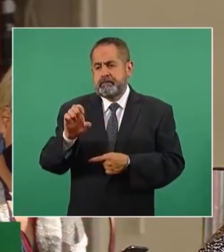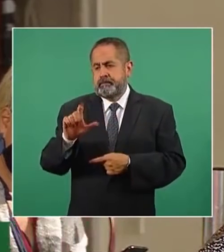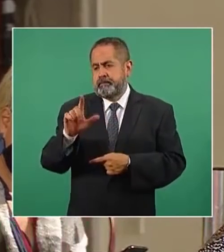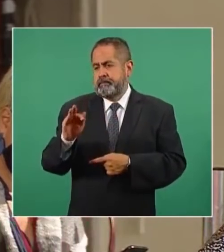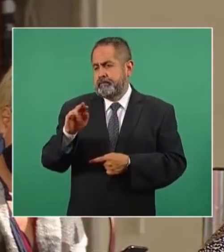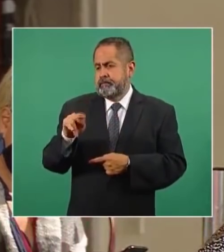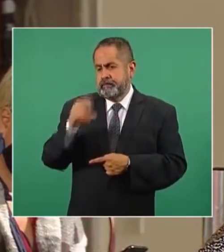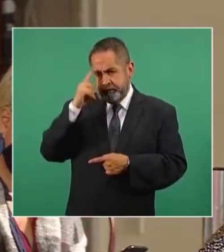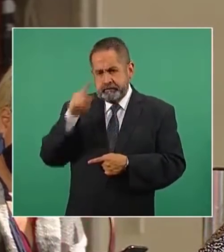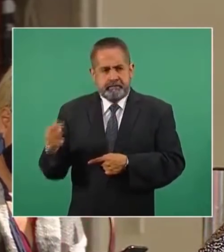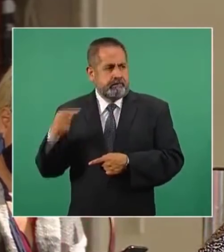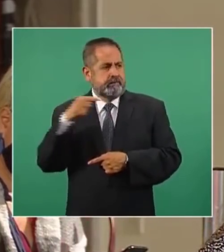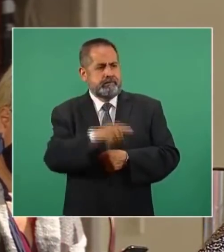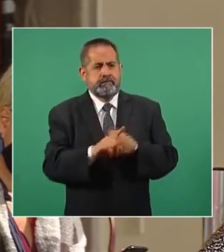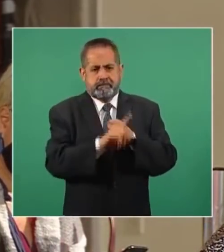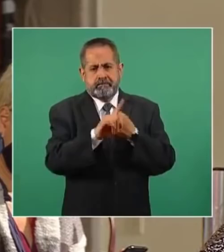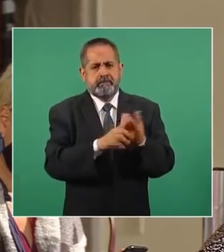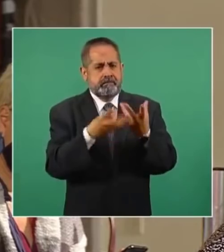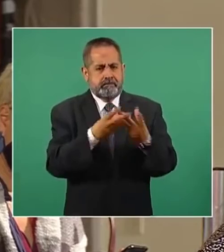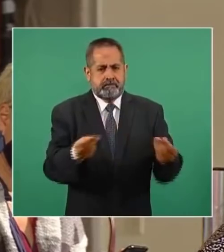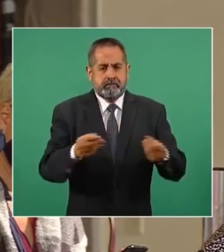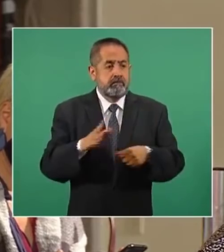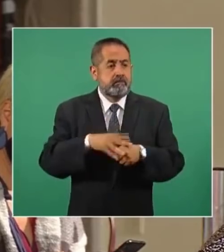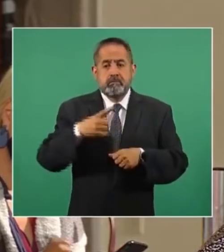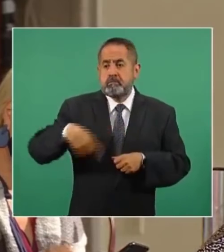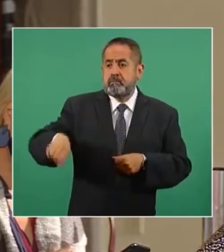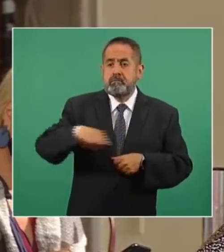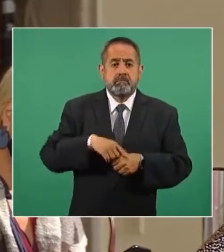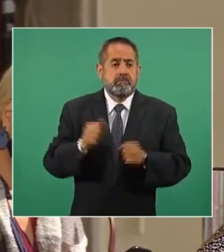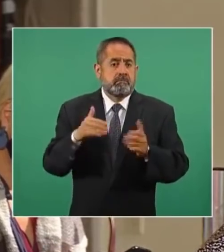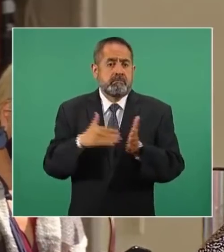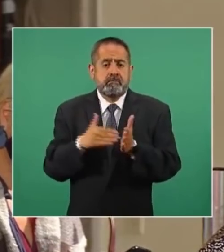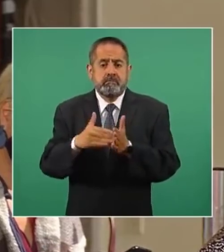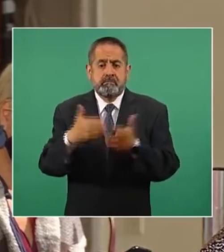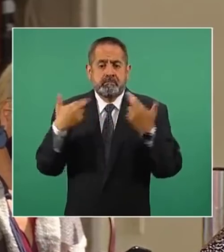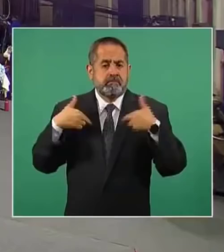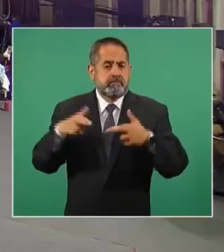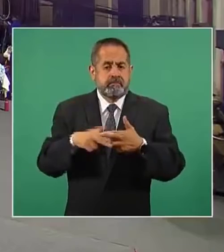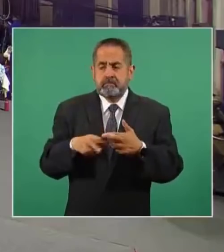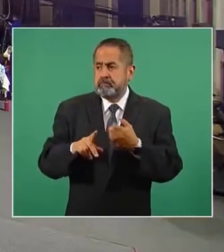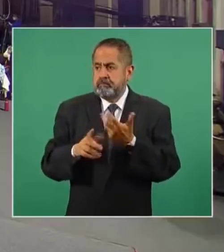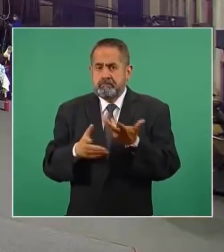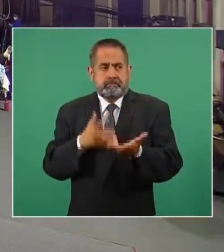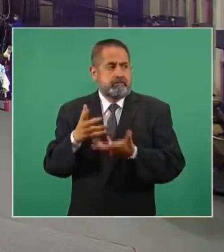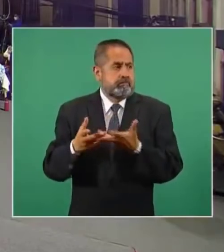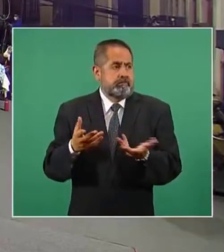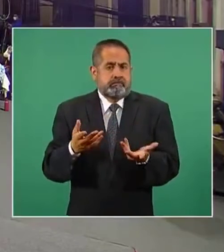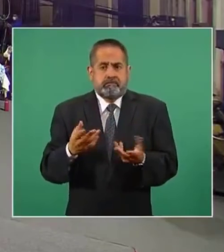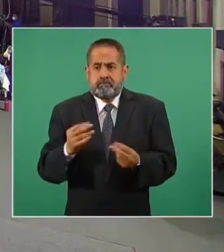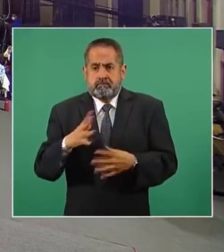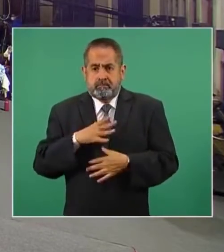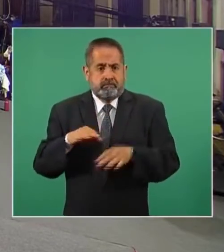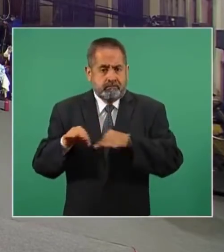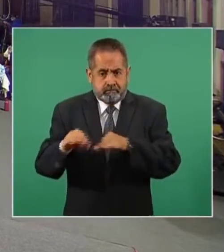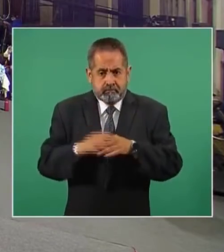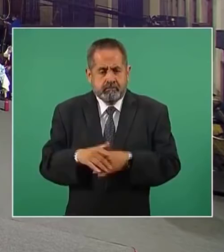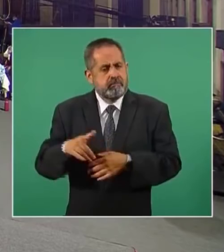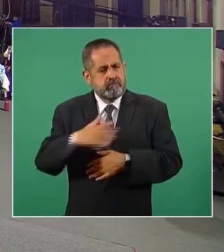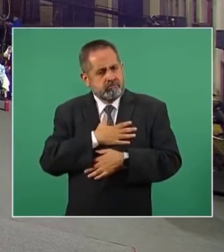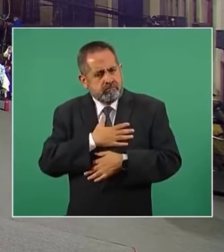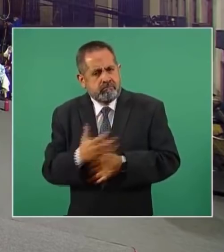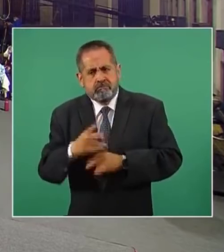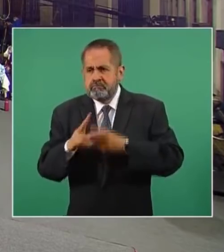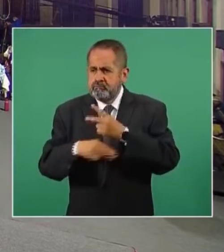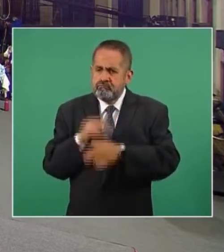resolver este problema que ha dejado sin estabilidad laboral a miles de maestros que han demostrado su capacidad y vocación para sacar adelante la